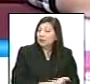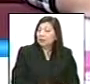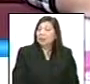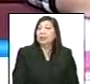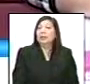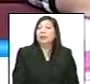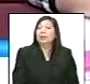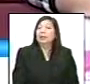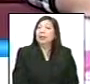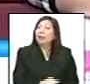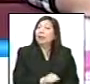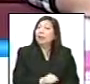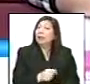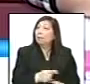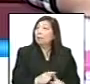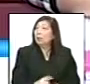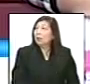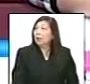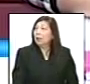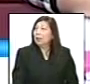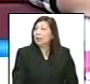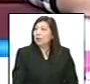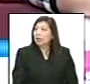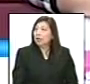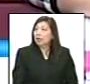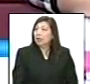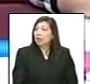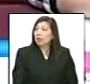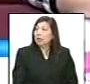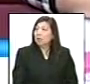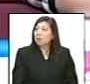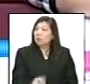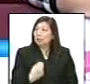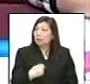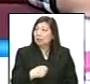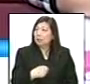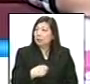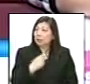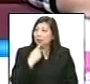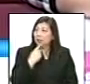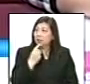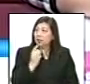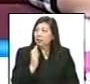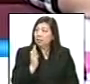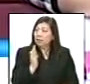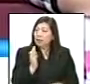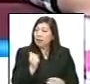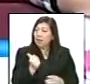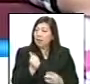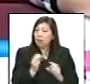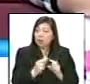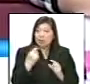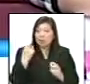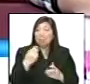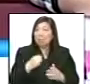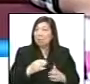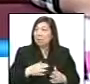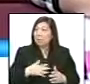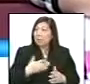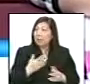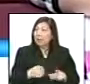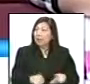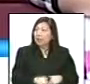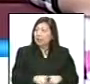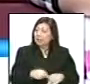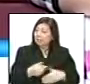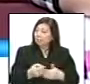los indígenas. Y entonces, presidenta, para nosotros esto, como Frente Amplio, sería muy importante para poder también